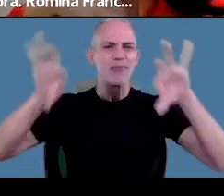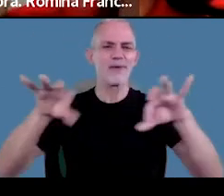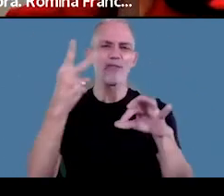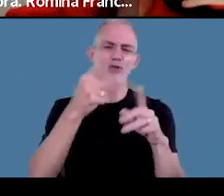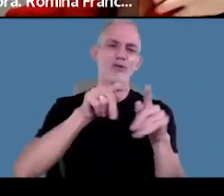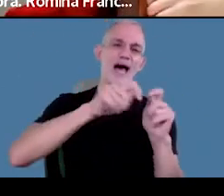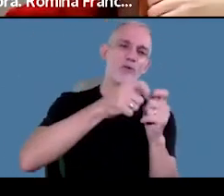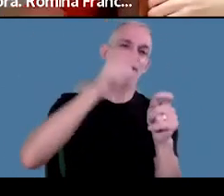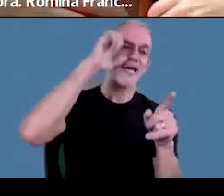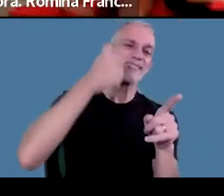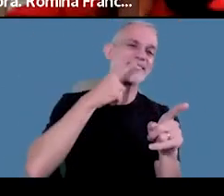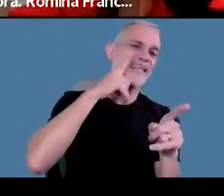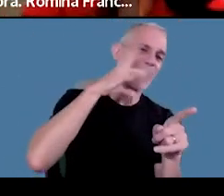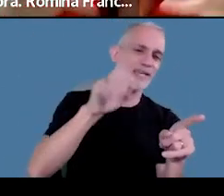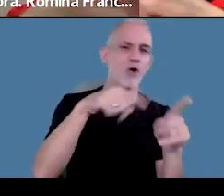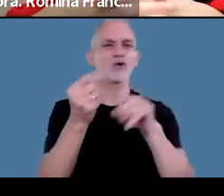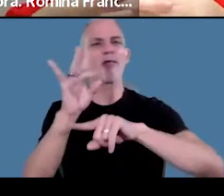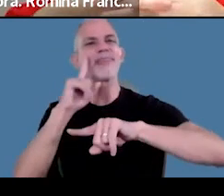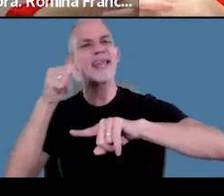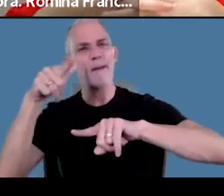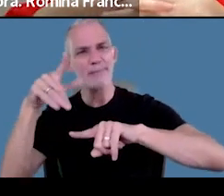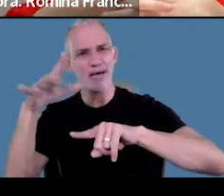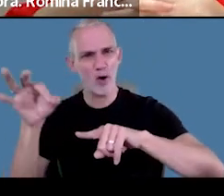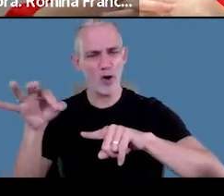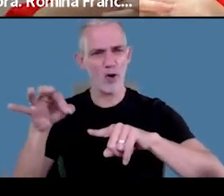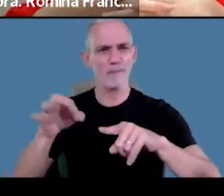ajuste estático, el ajuste dinámico,